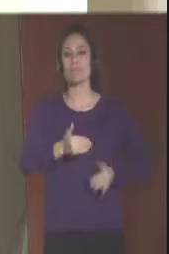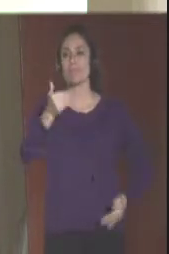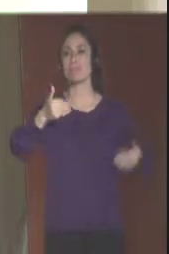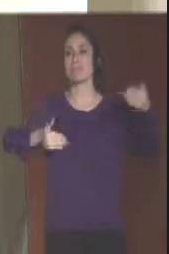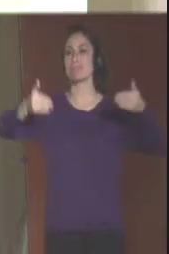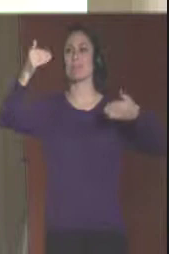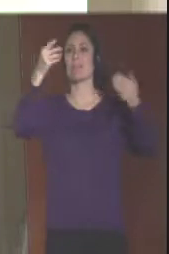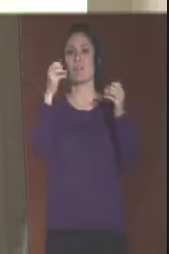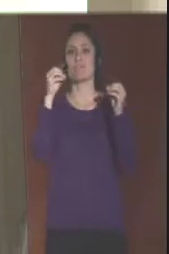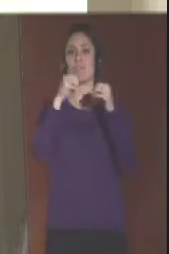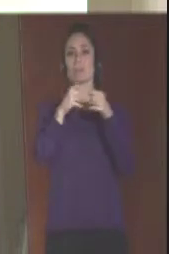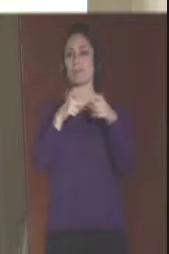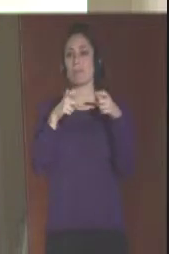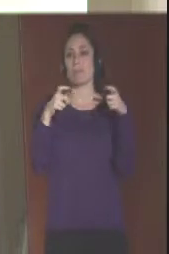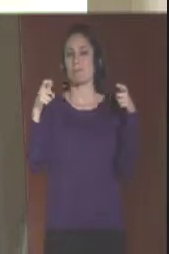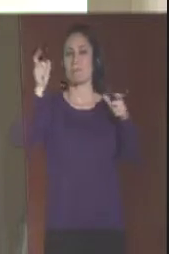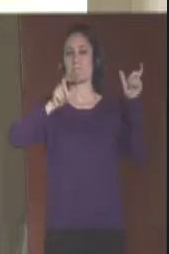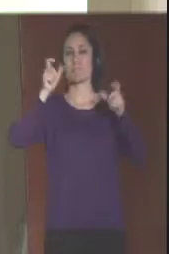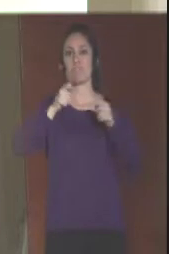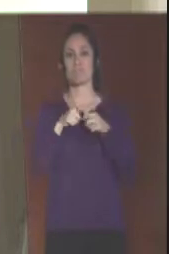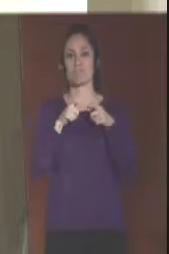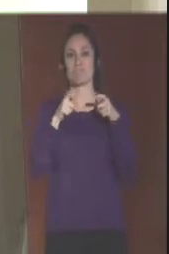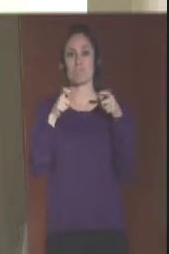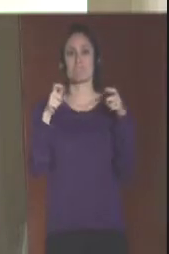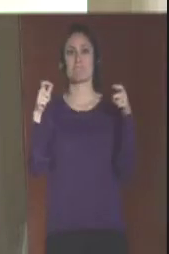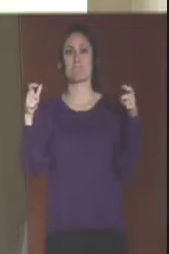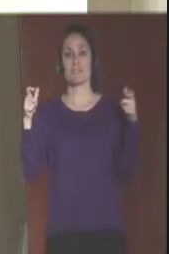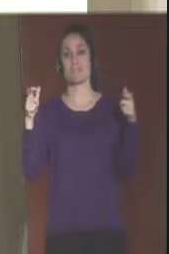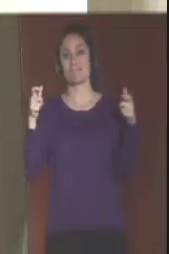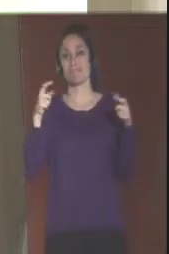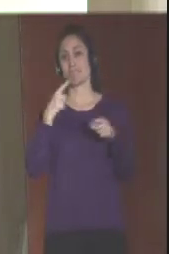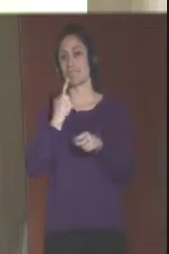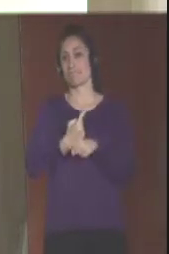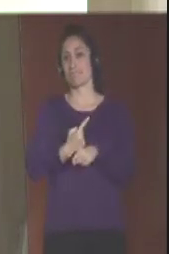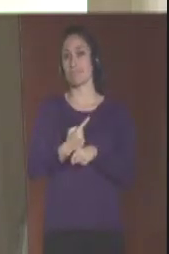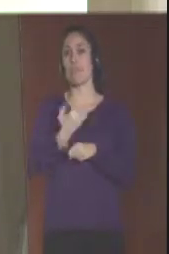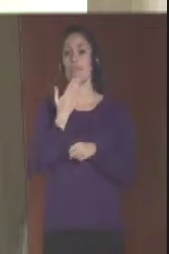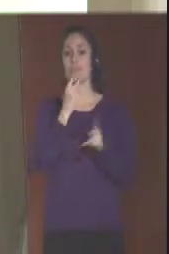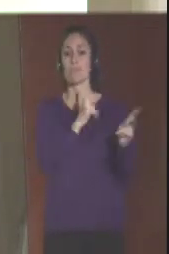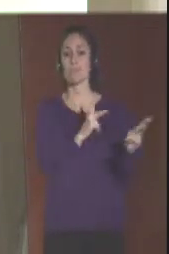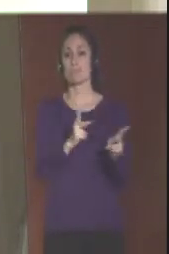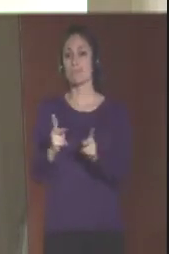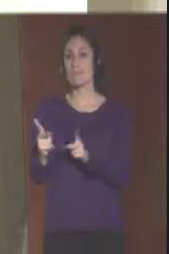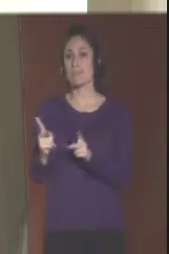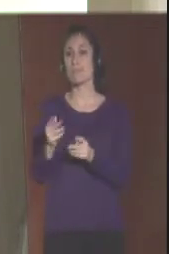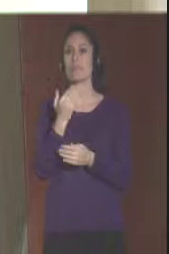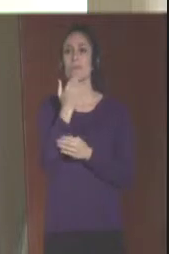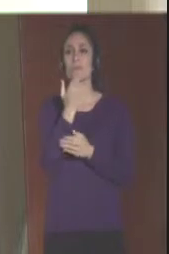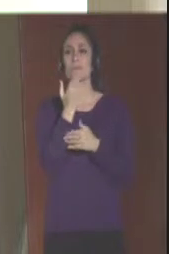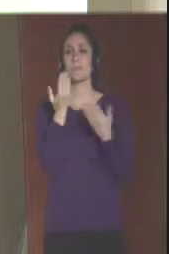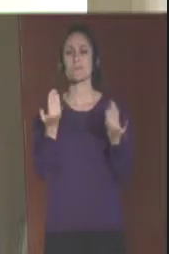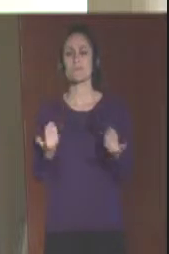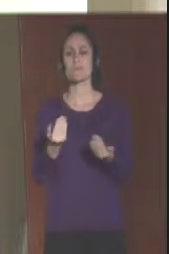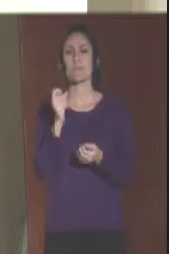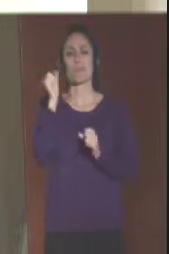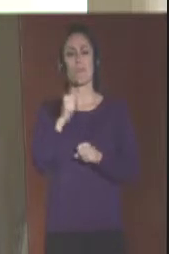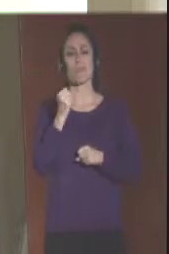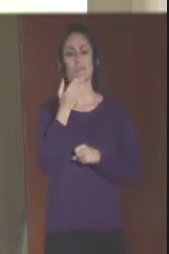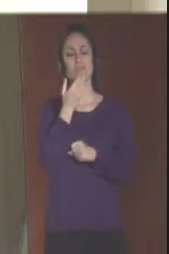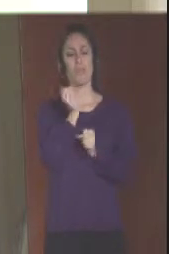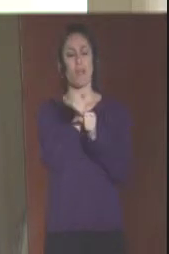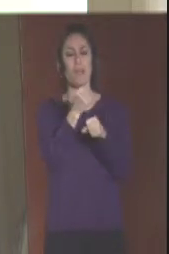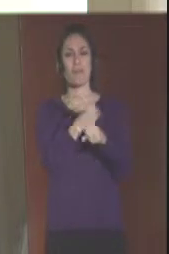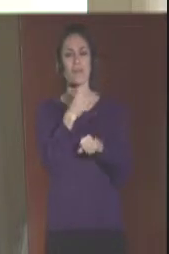va a continuar, con lo cual las ciudades van a crecer y de cómo se planifique y cómo se desenvuelva